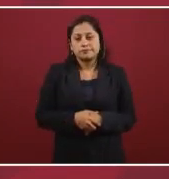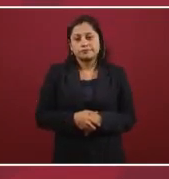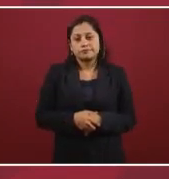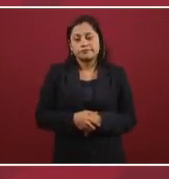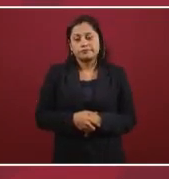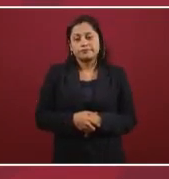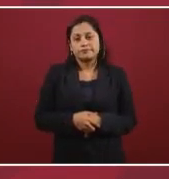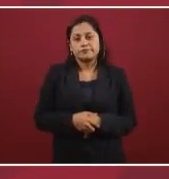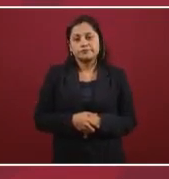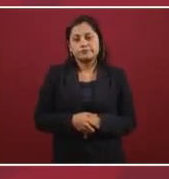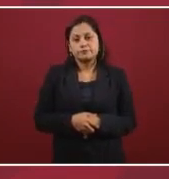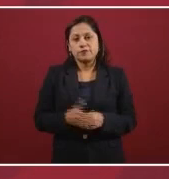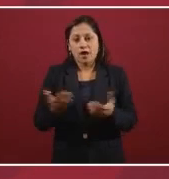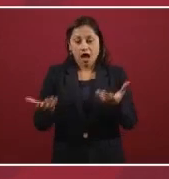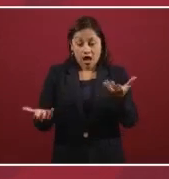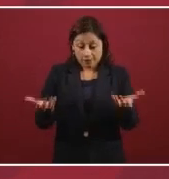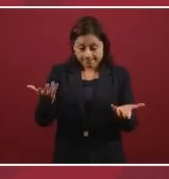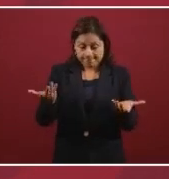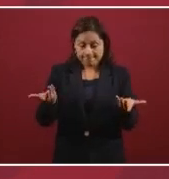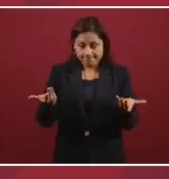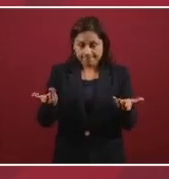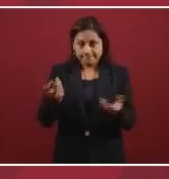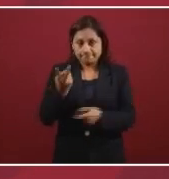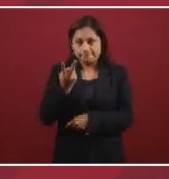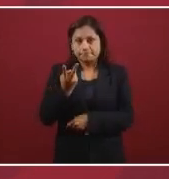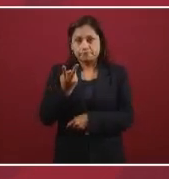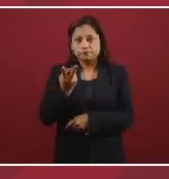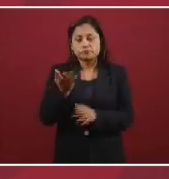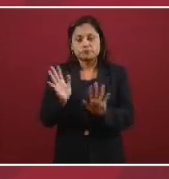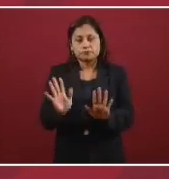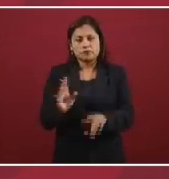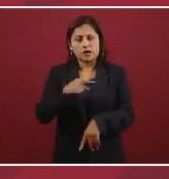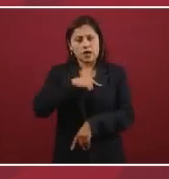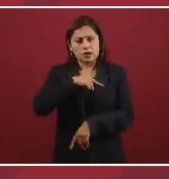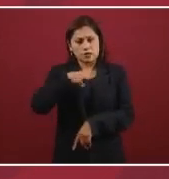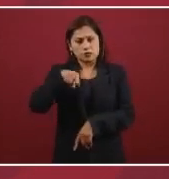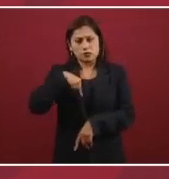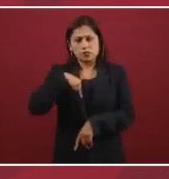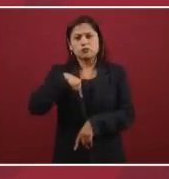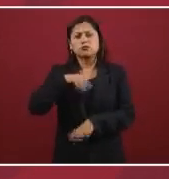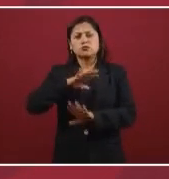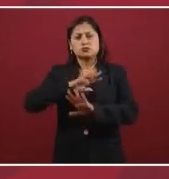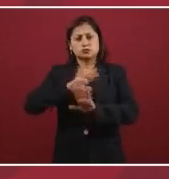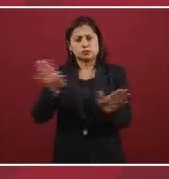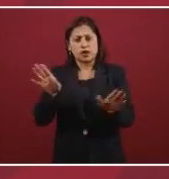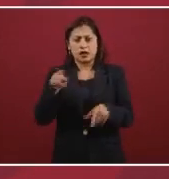Nosotros tenemos mucho avance en la medicina especializada.